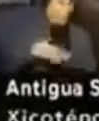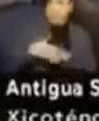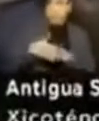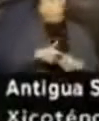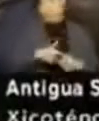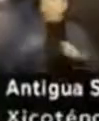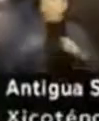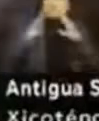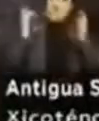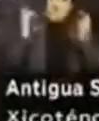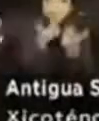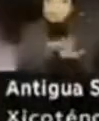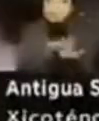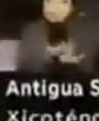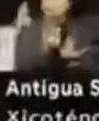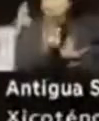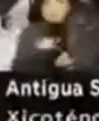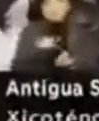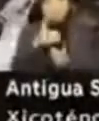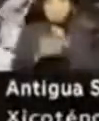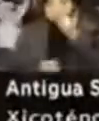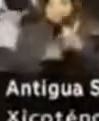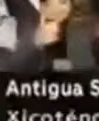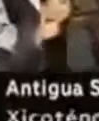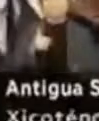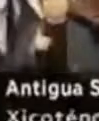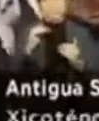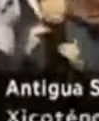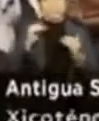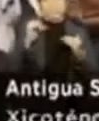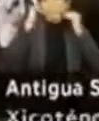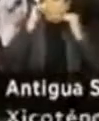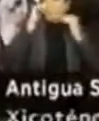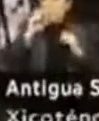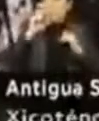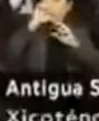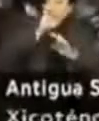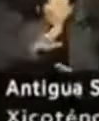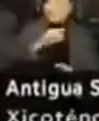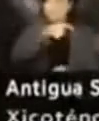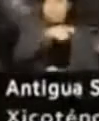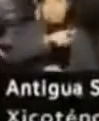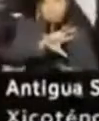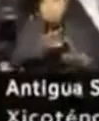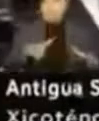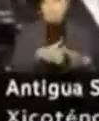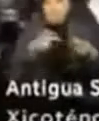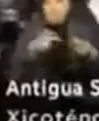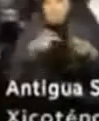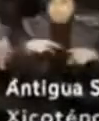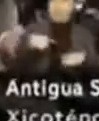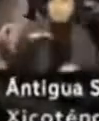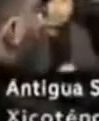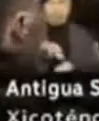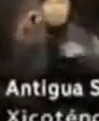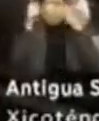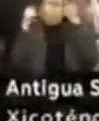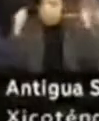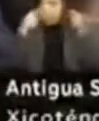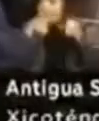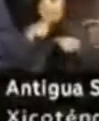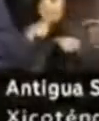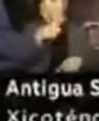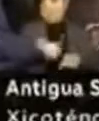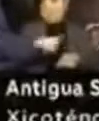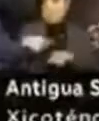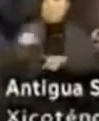Cámara Alta y la Cámara Baja, tenemos la mayoría de las gobernaturas. Sin embargo, tenemos que entender